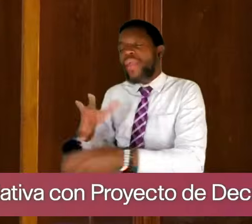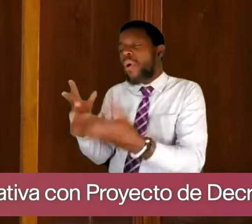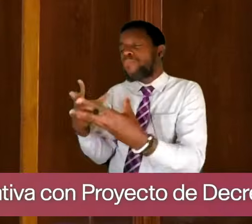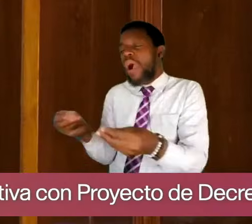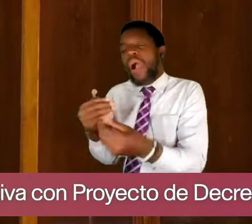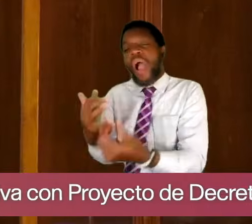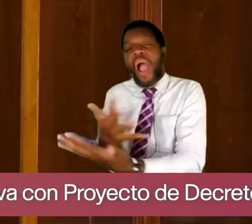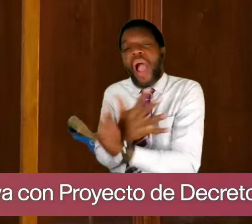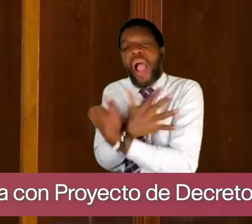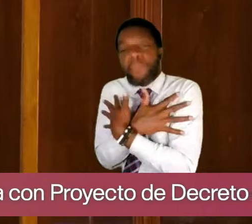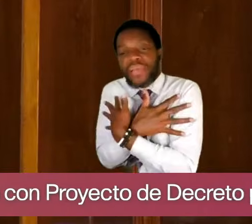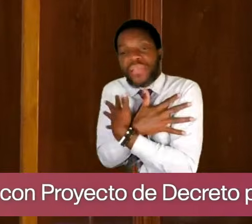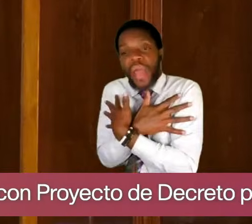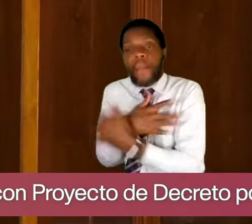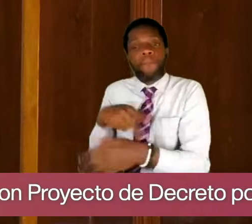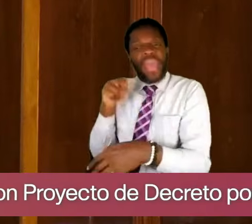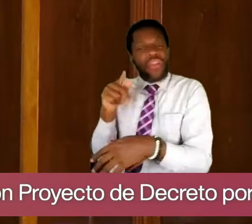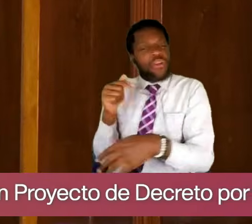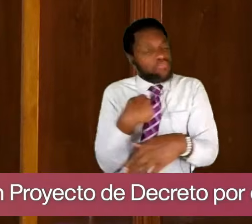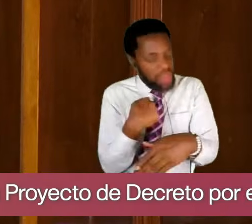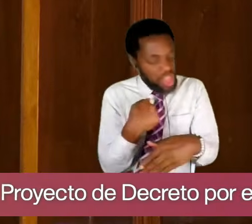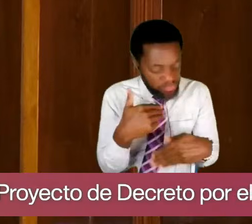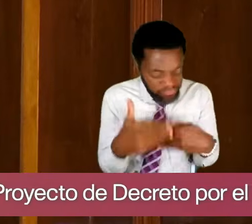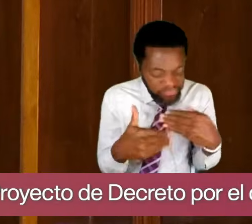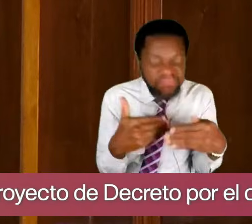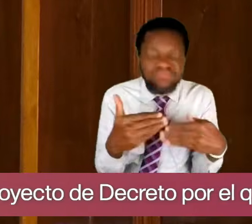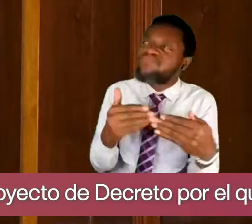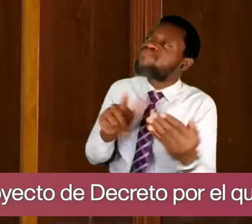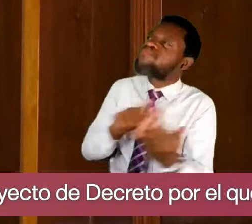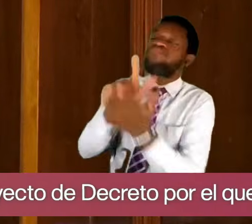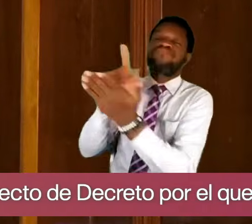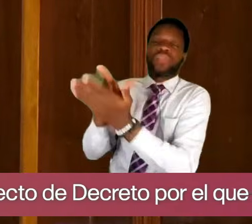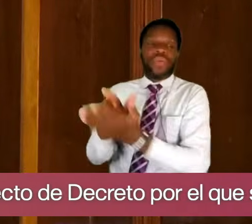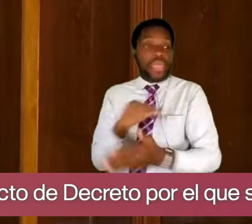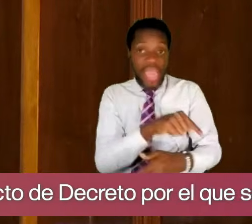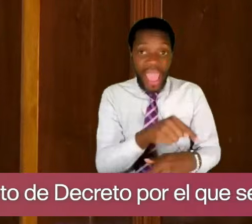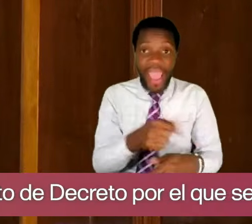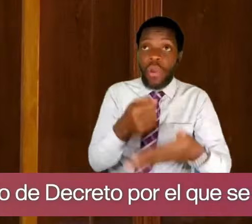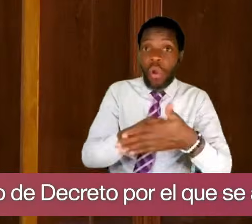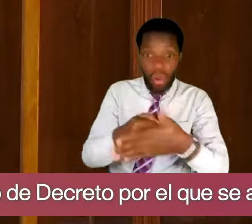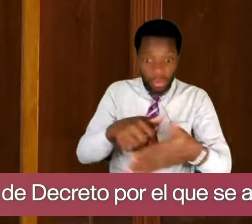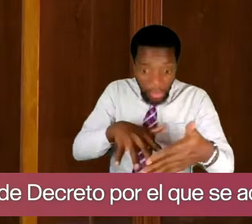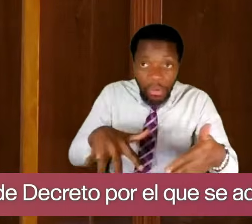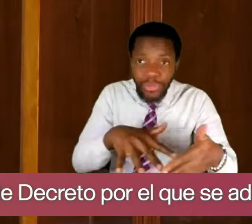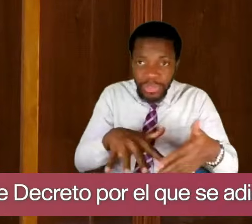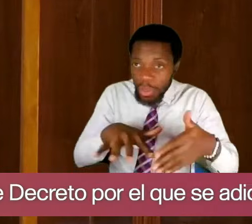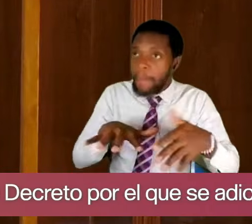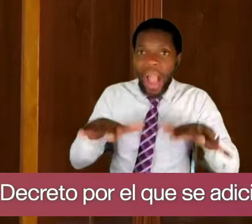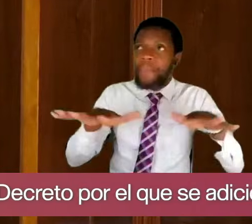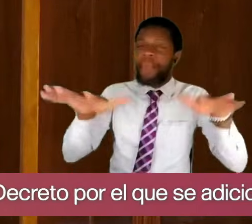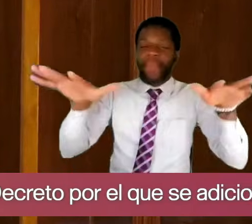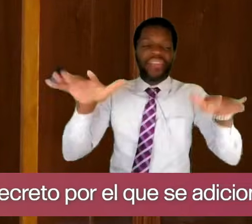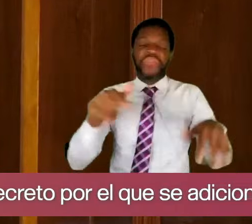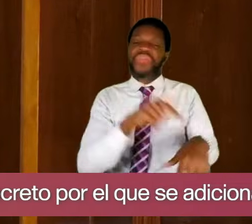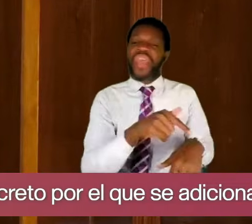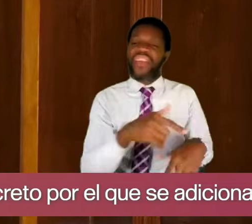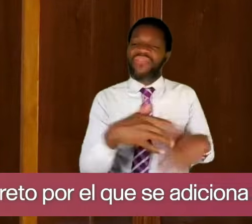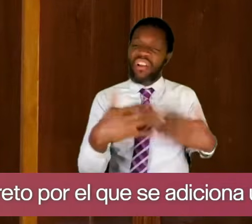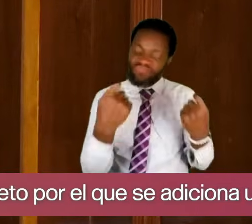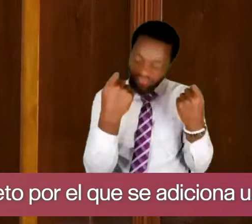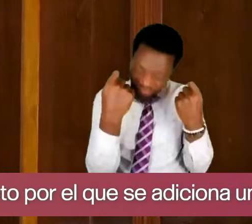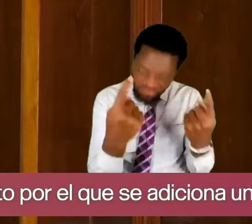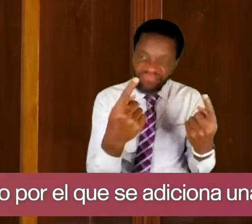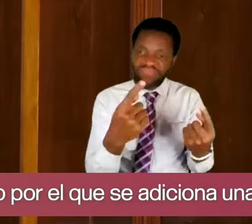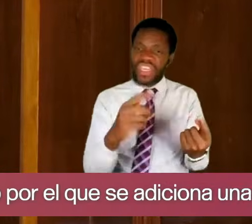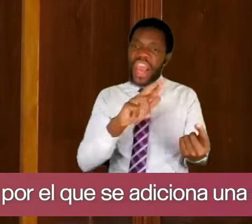lucha trascienda fronteras. Es también un acto de memoria, es honrar a las hijas que no